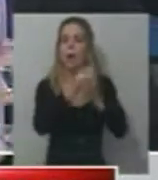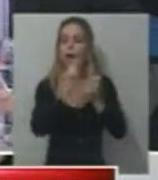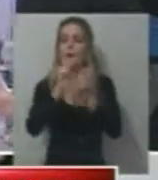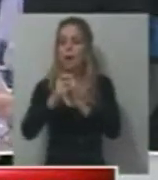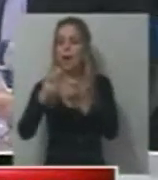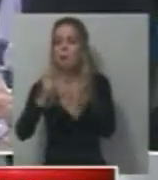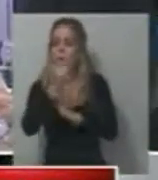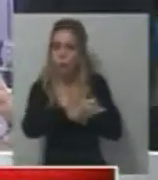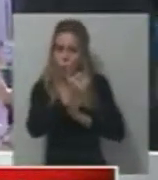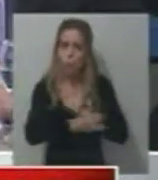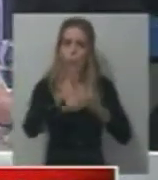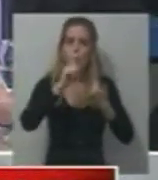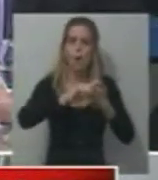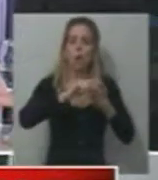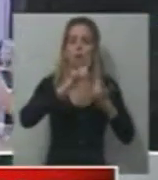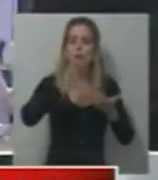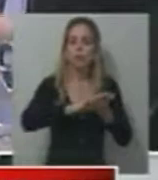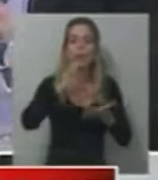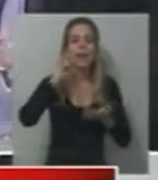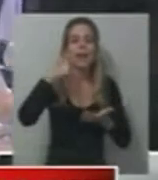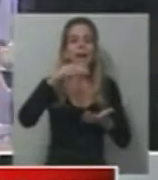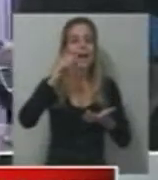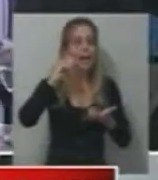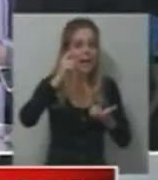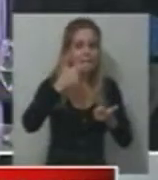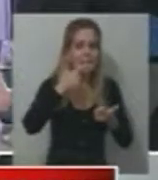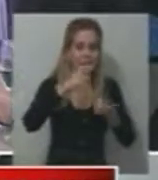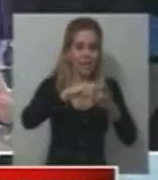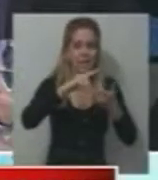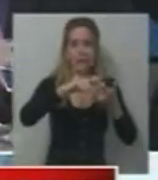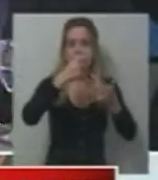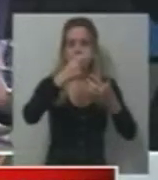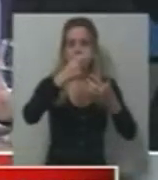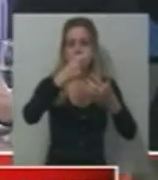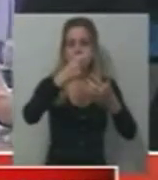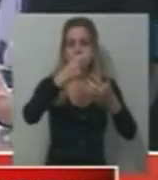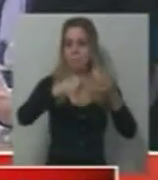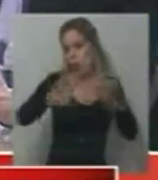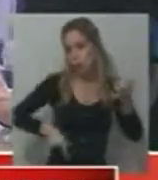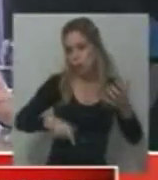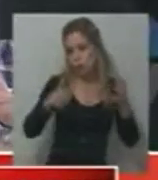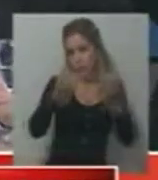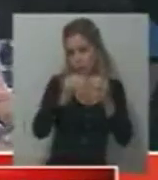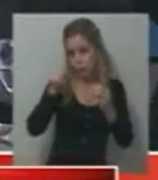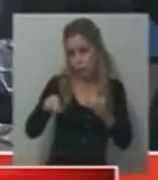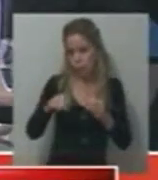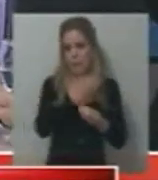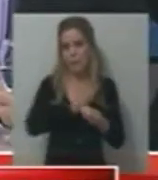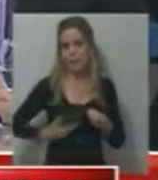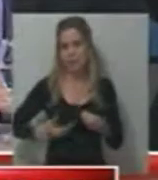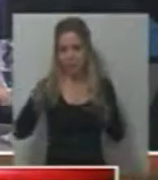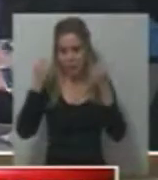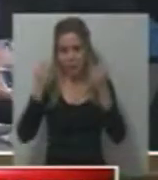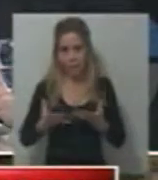cambio en el estilo comunicacional, las entrevistas, hasta la pavada de las calzas. Una sumatoria de cosas que ha hecho. Las famosas calzas. No, pero eso es lo que